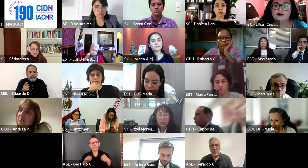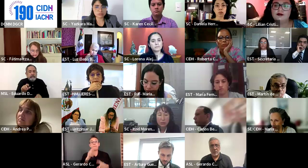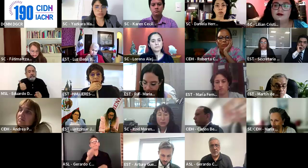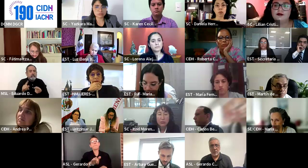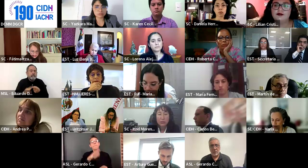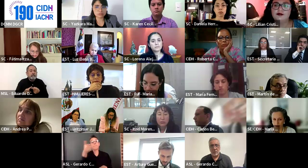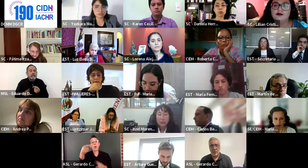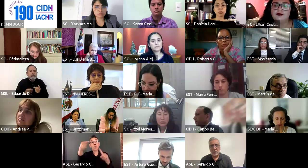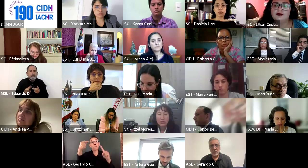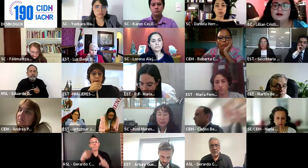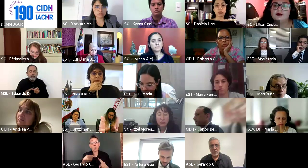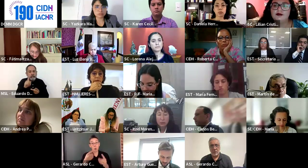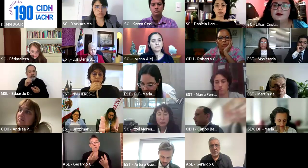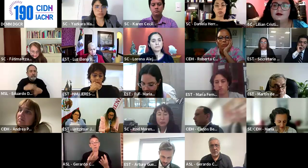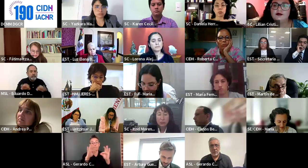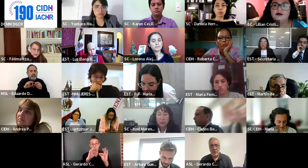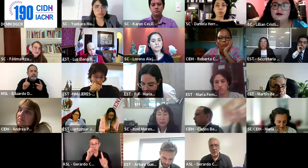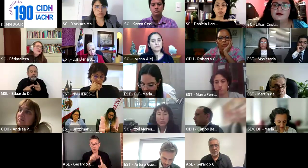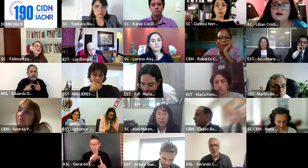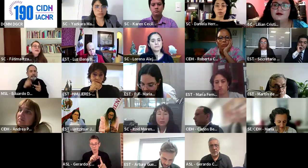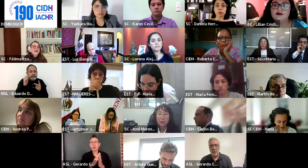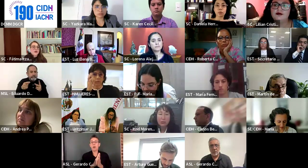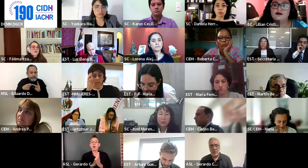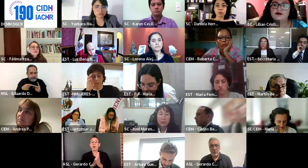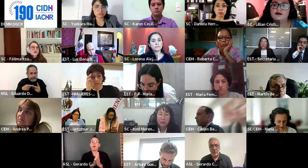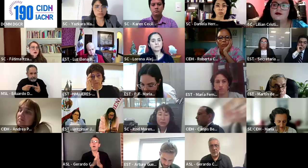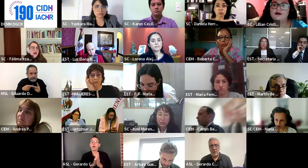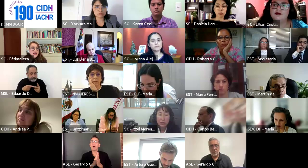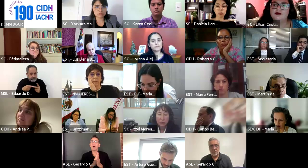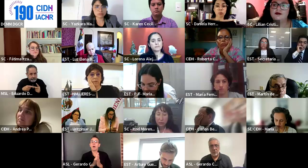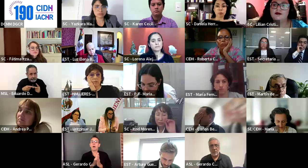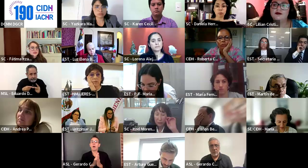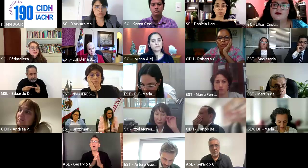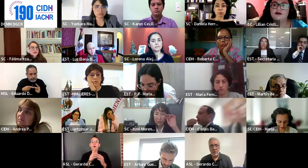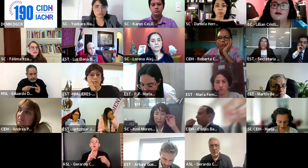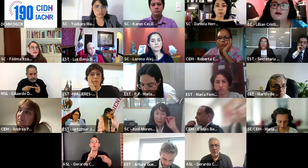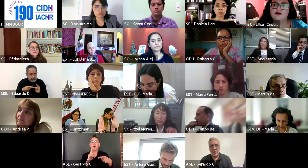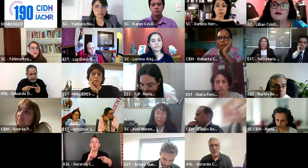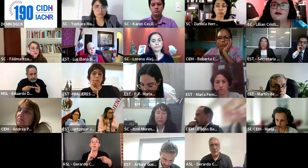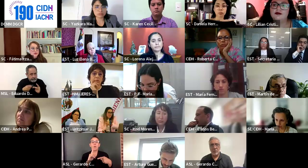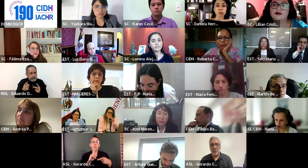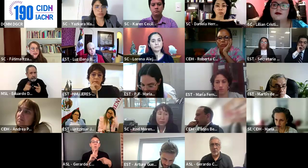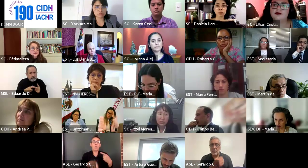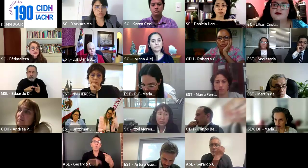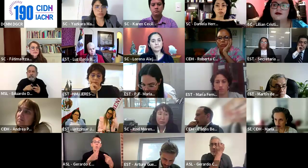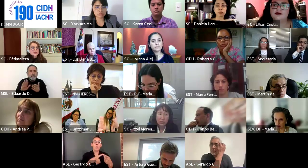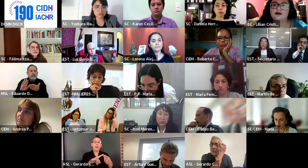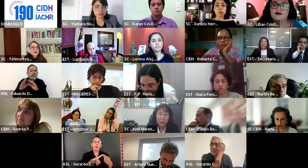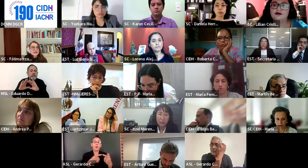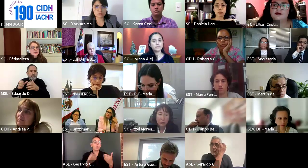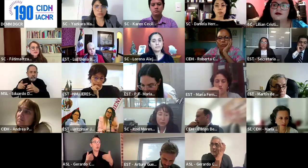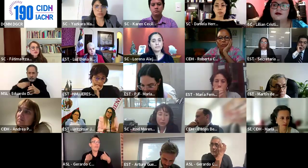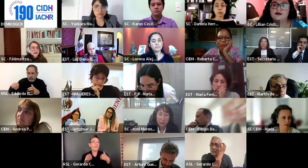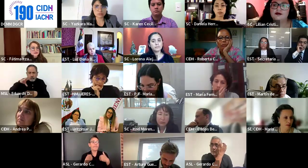punto importante es que en cuanto a la vida en comunidad y